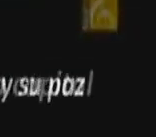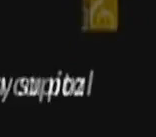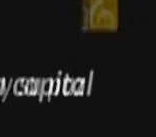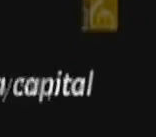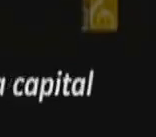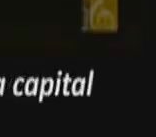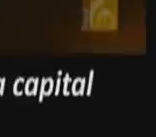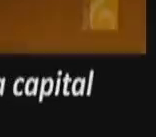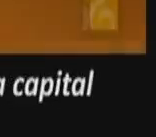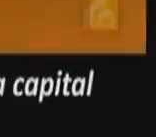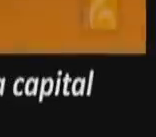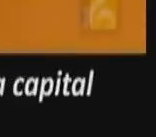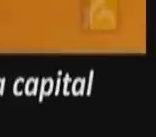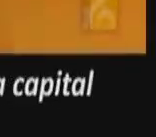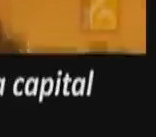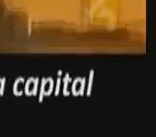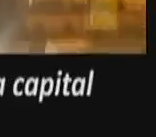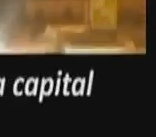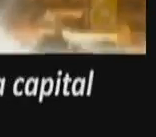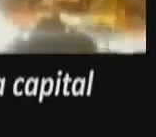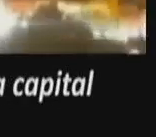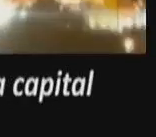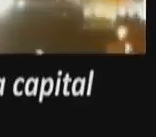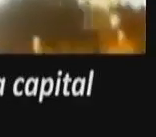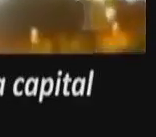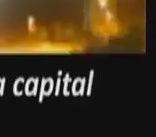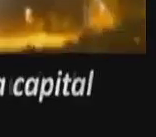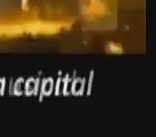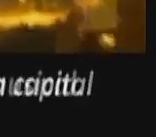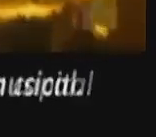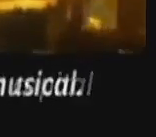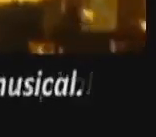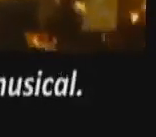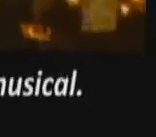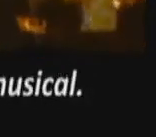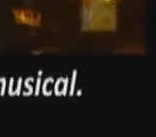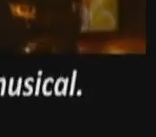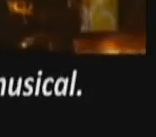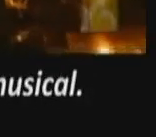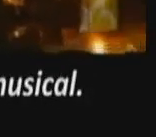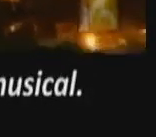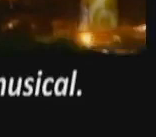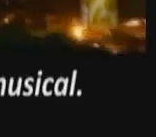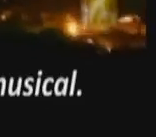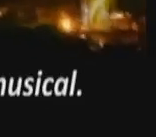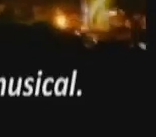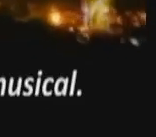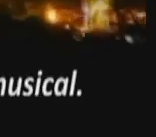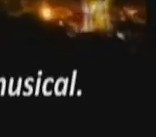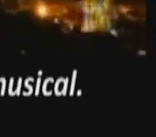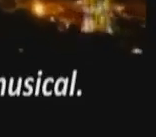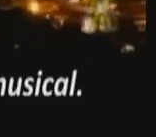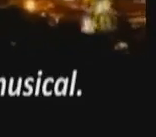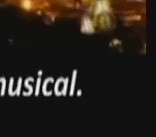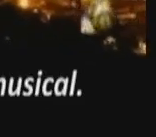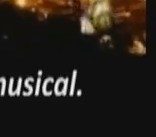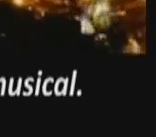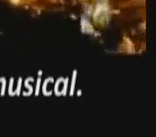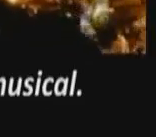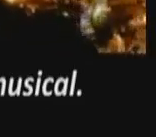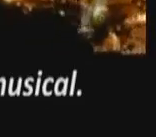paz. Ayer fuiste un pueblo, fue la capital, de Colombia eres la